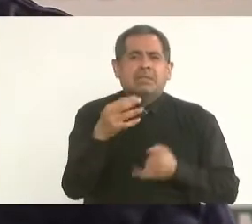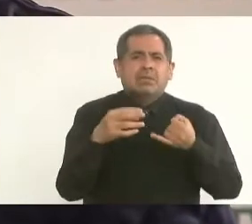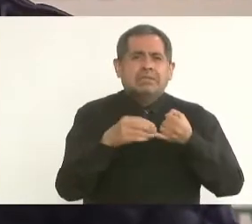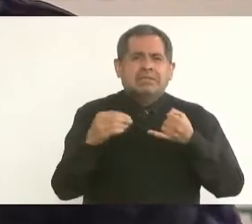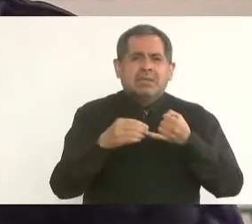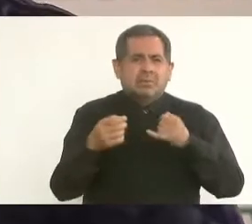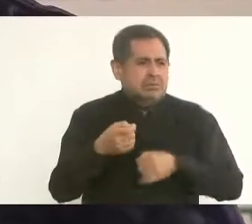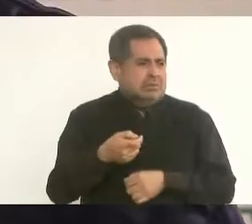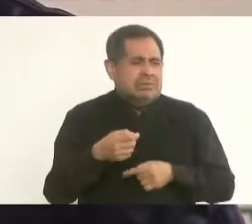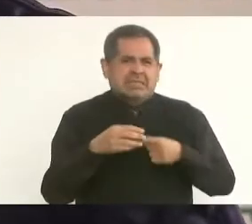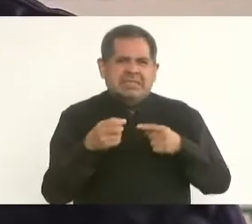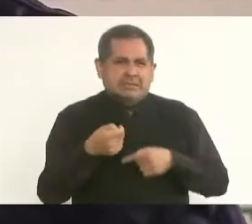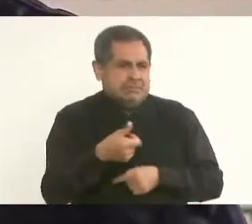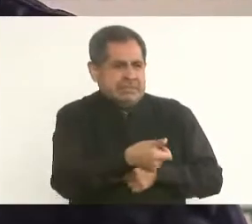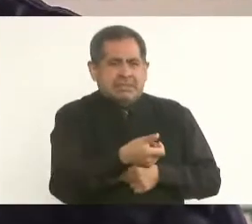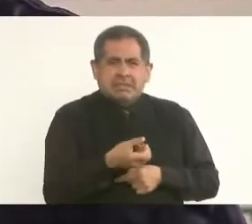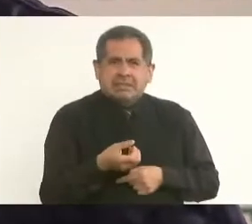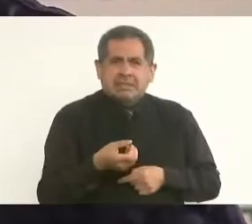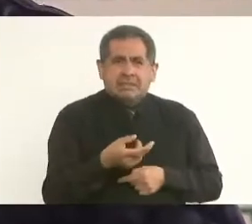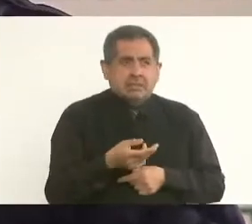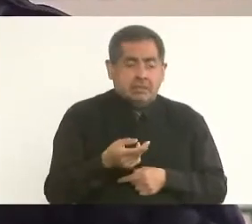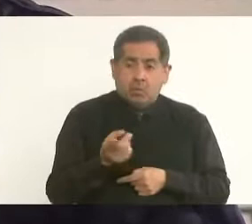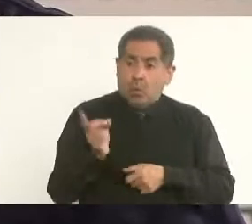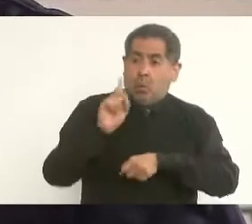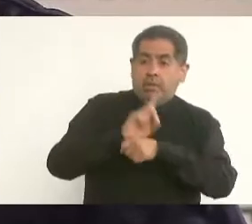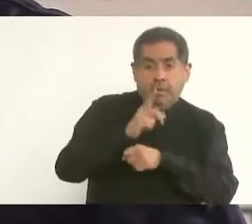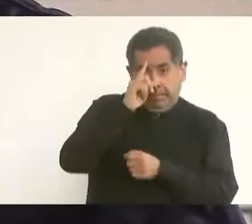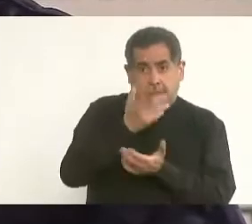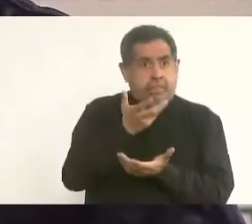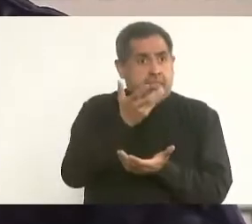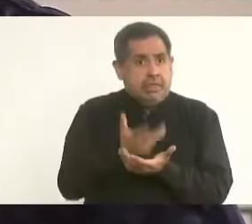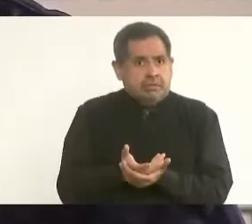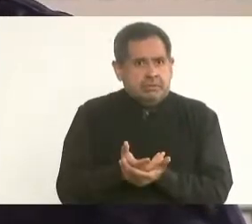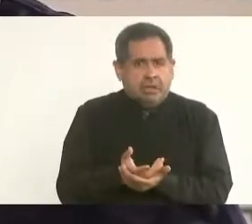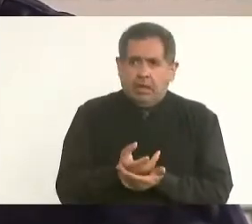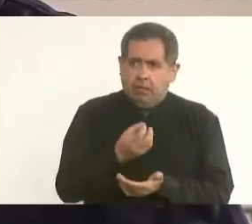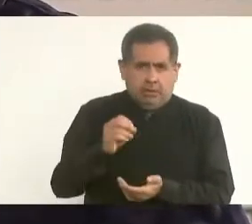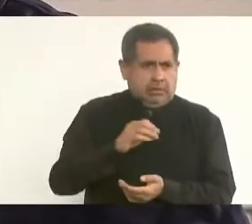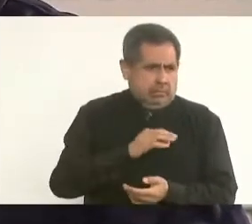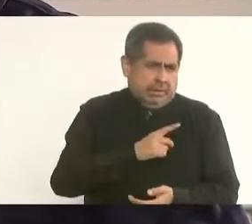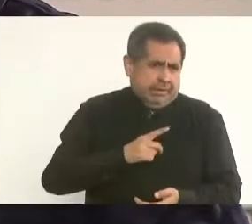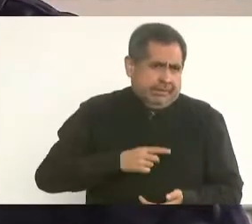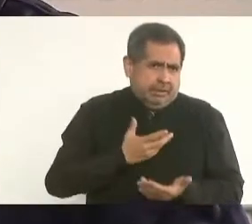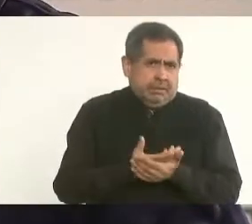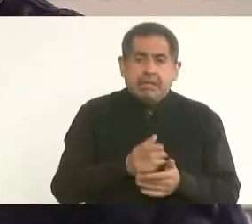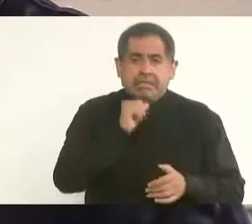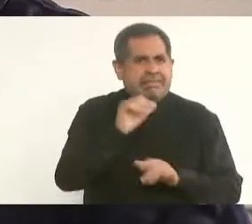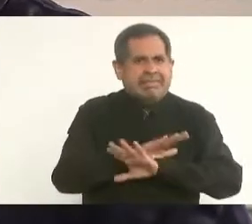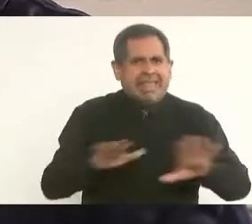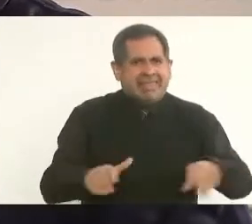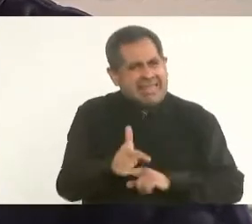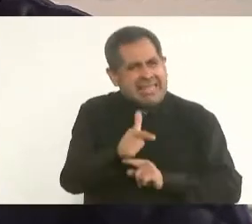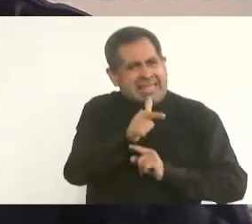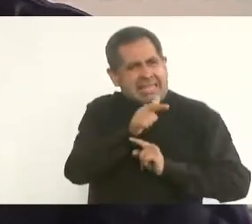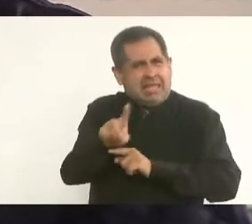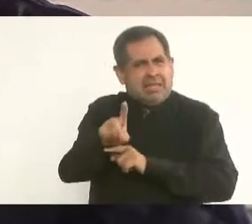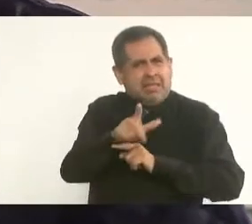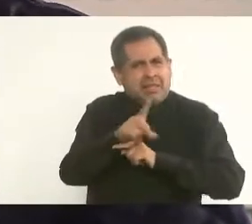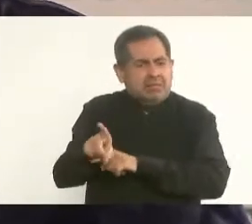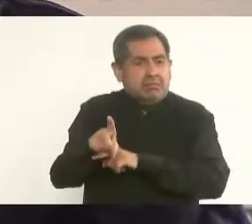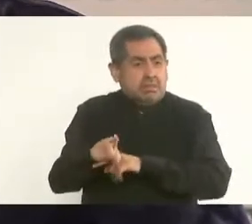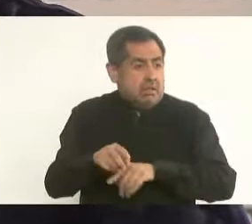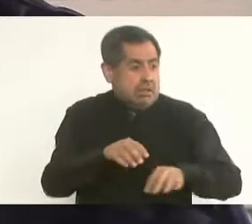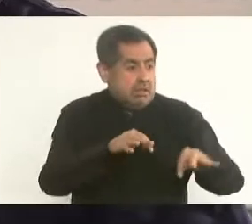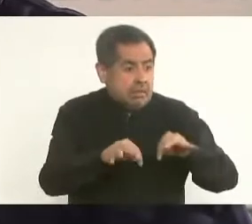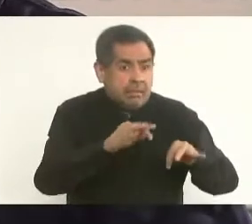No había día de descanso obligatorio. Si no trabajaban, no